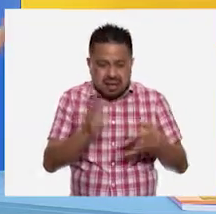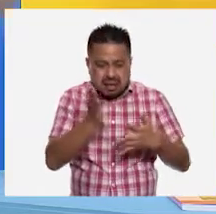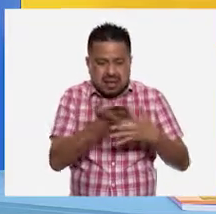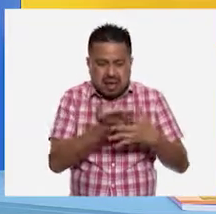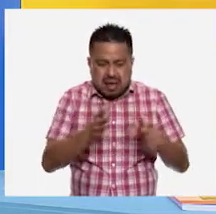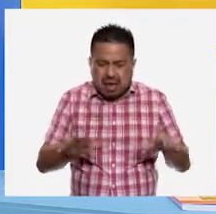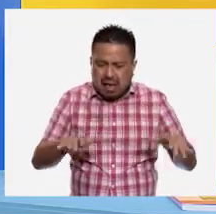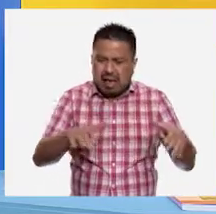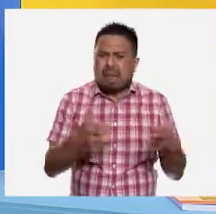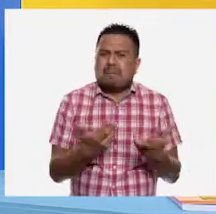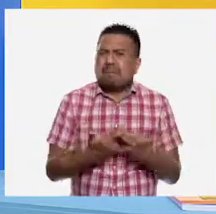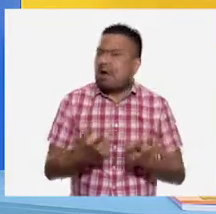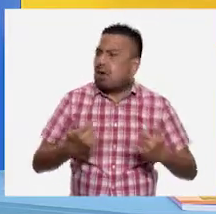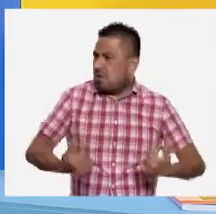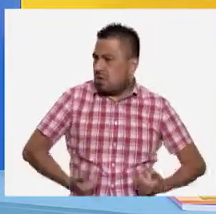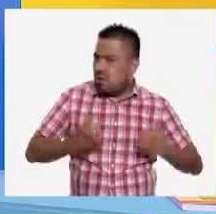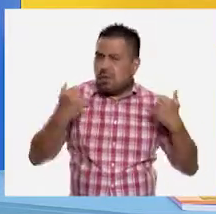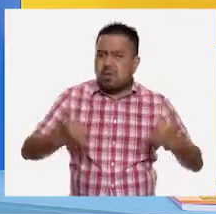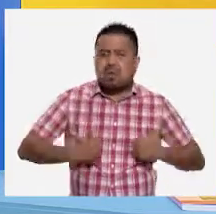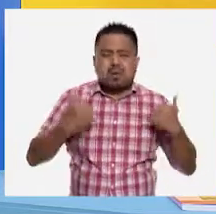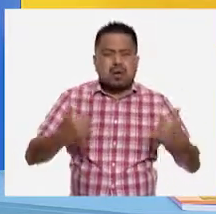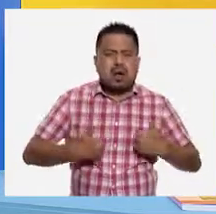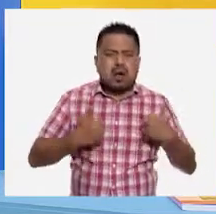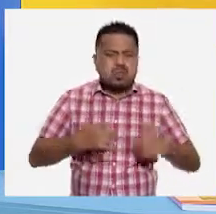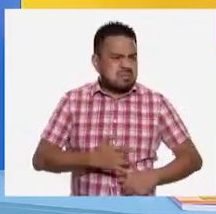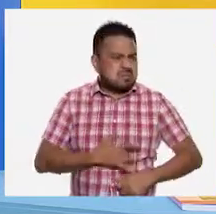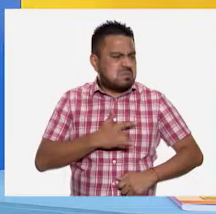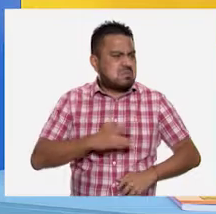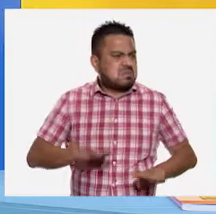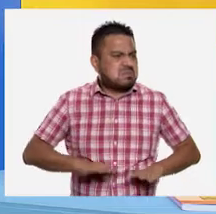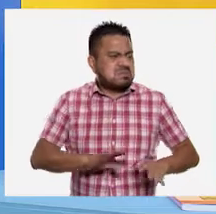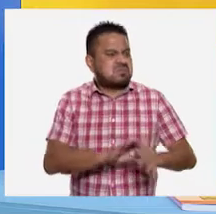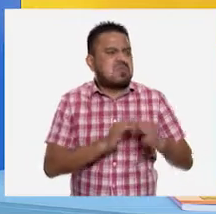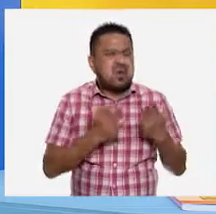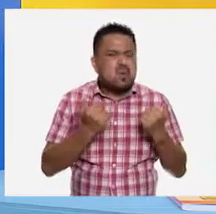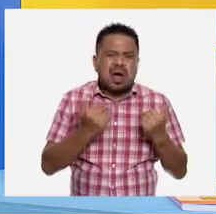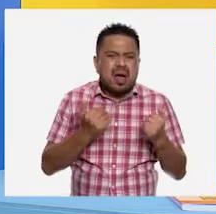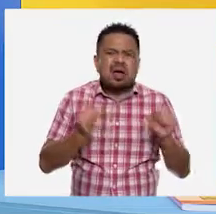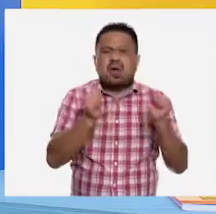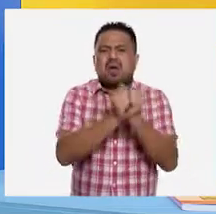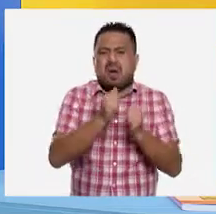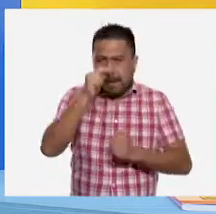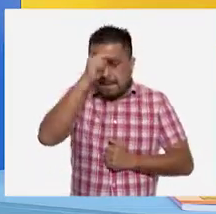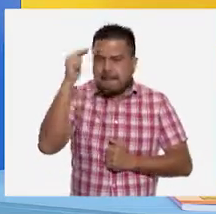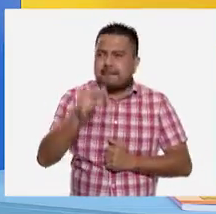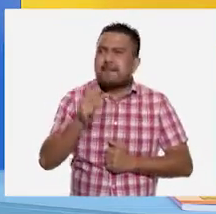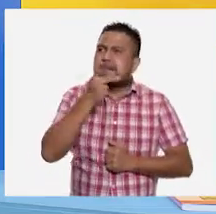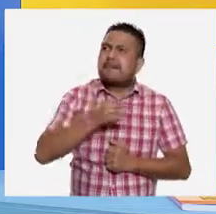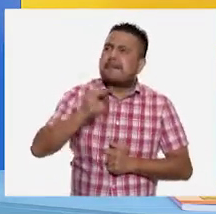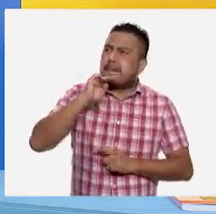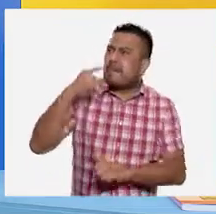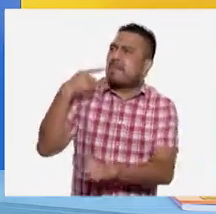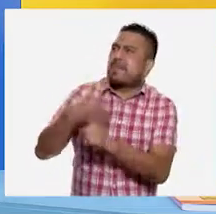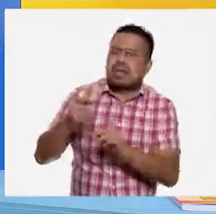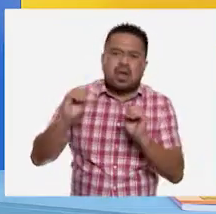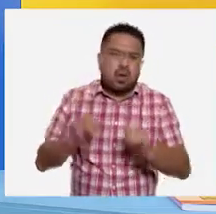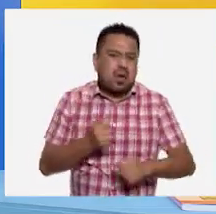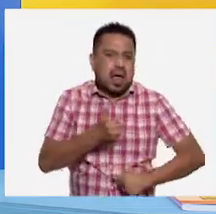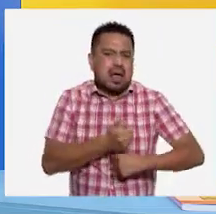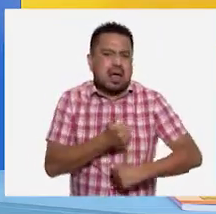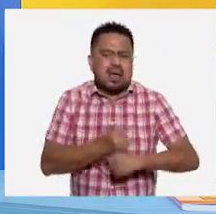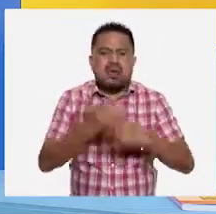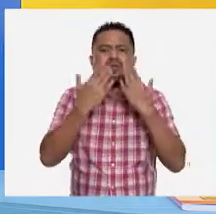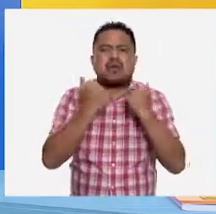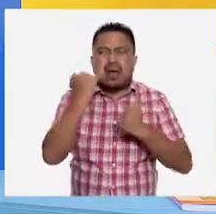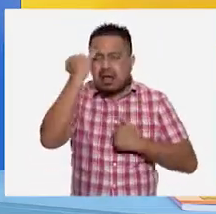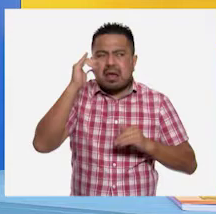por una multitud de jóvenes que ya no se sentían identificados precisamente con el México de sus padres o de sus abuelos, ni con